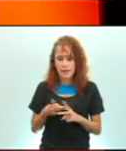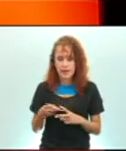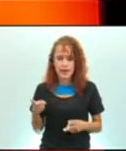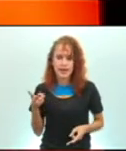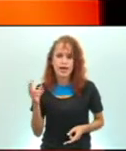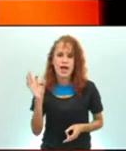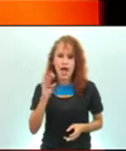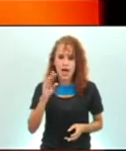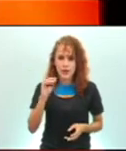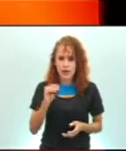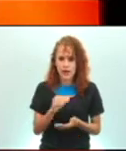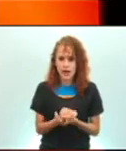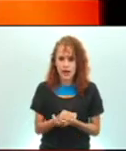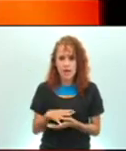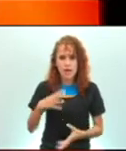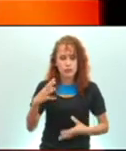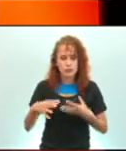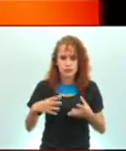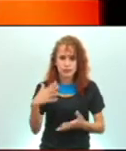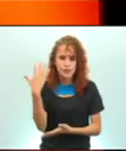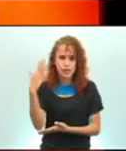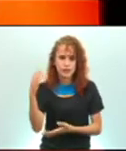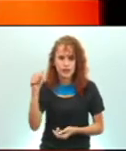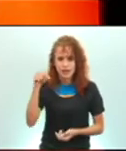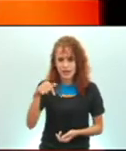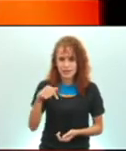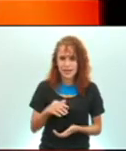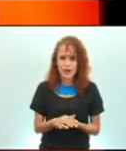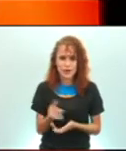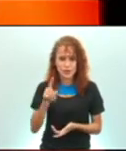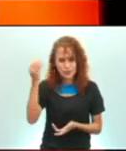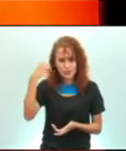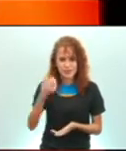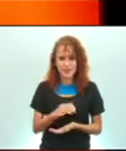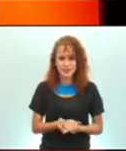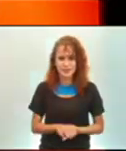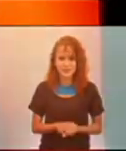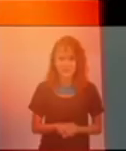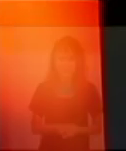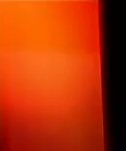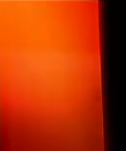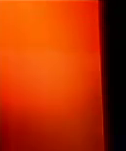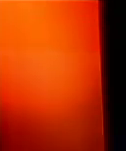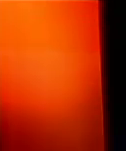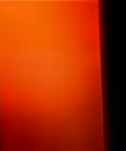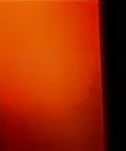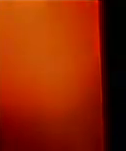hablando de procesos y fenómenos que suceden en la naturaleza y que hasta hoy no conocían.